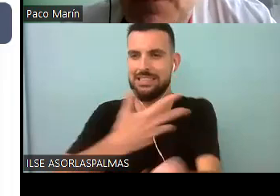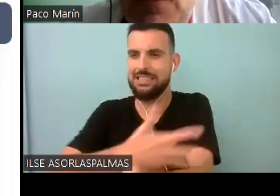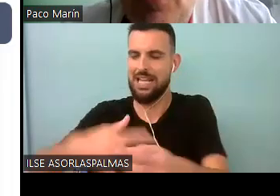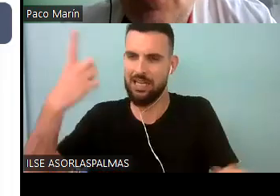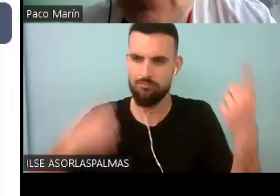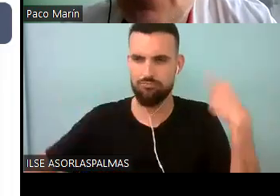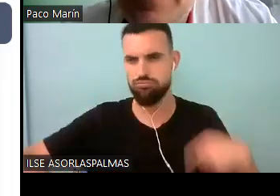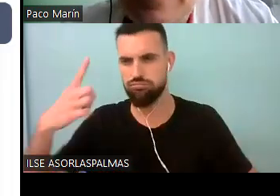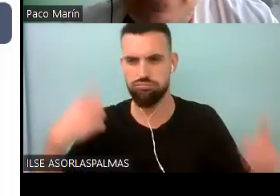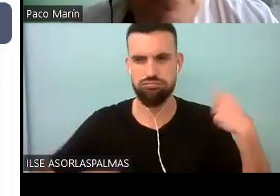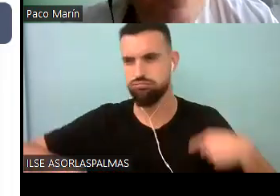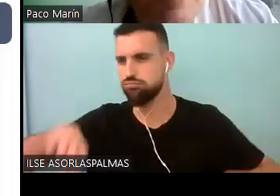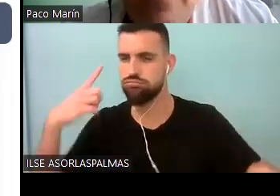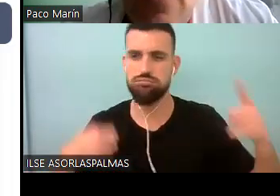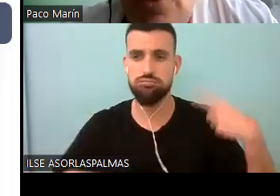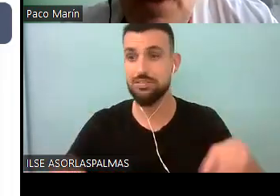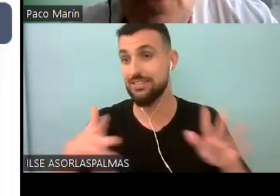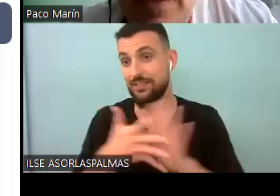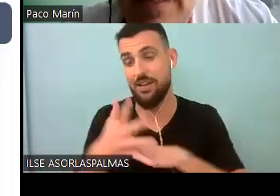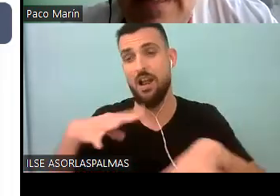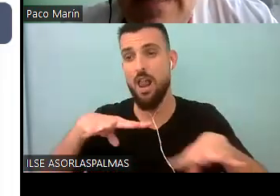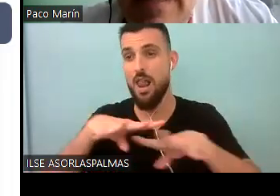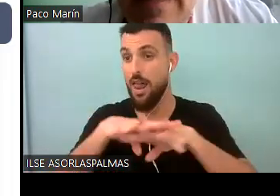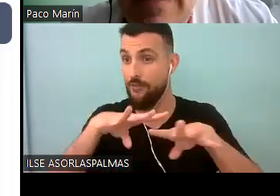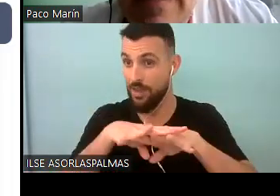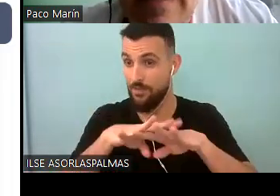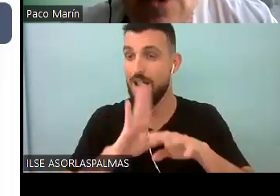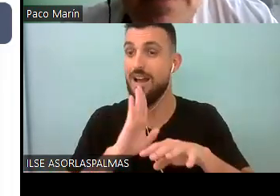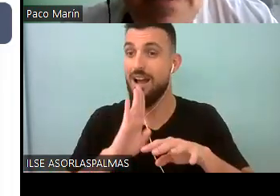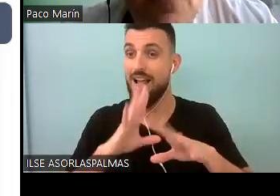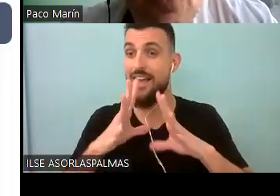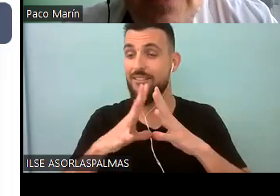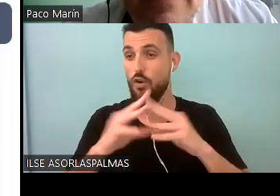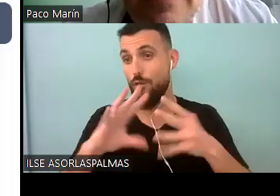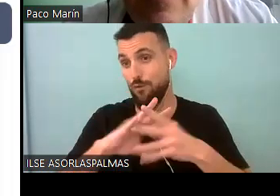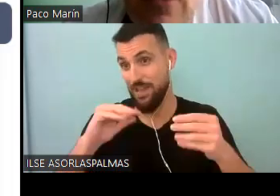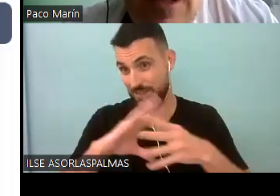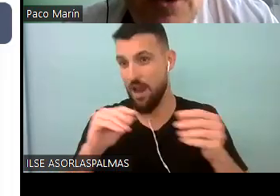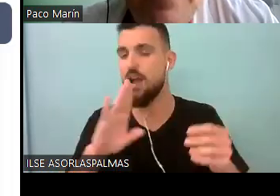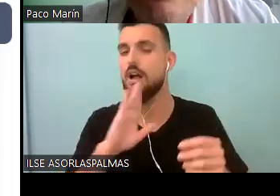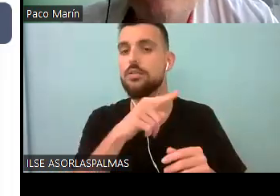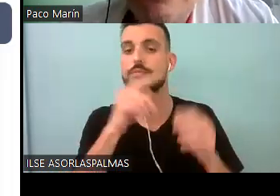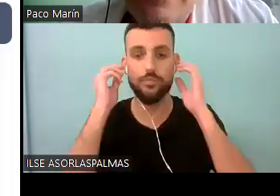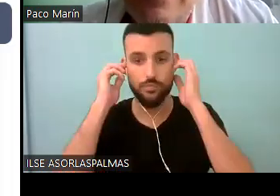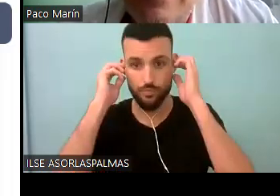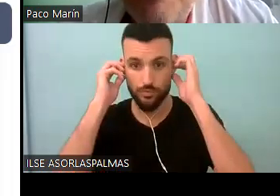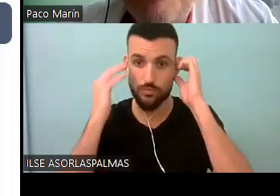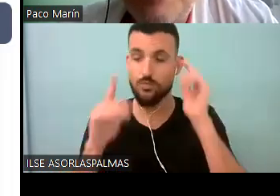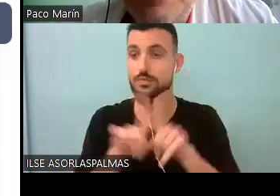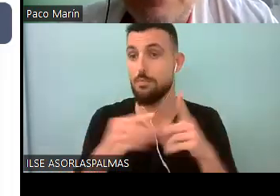calcio que reponemos. Por lo tanto, la fibra, lo mismo que que comentábamos antes con las proteínas,